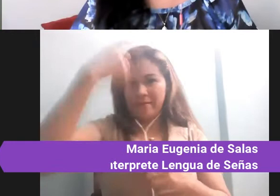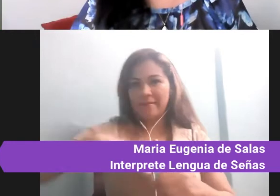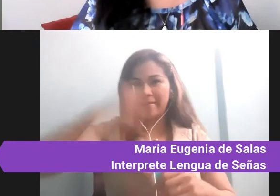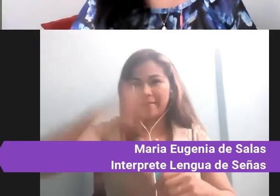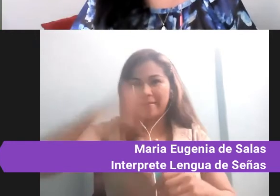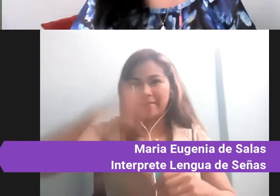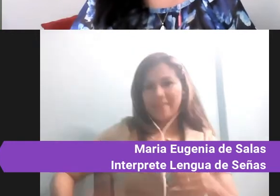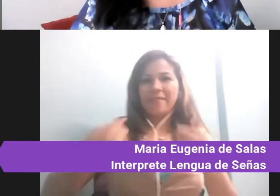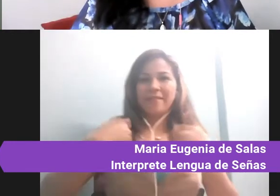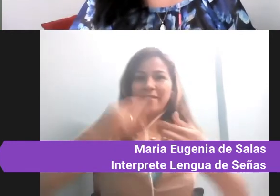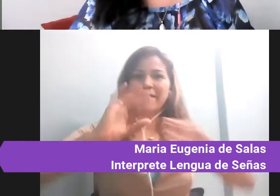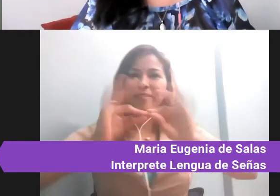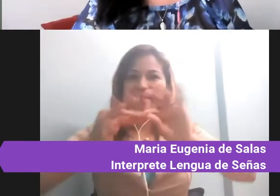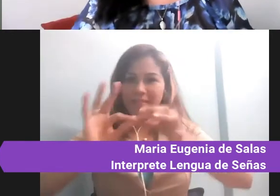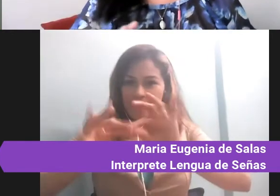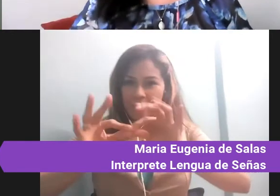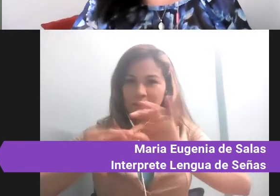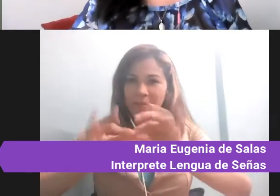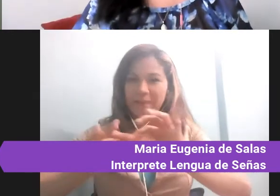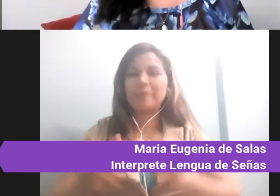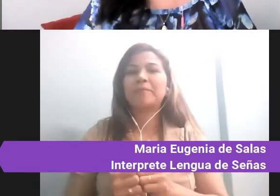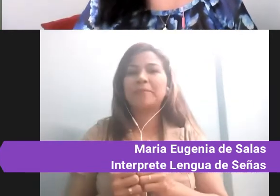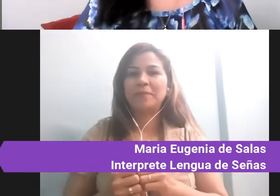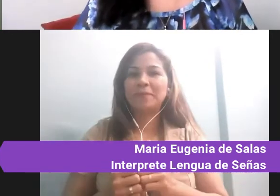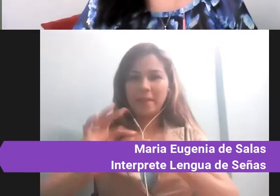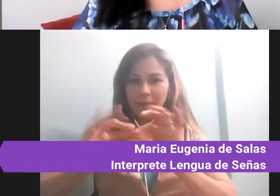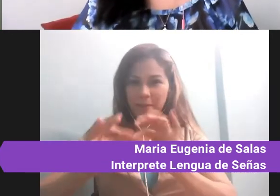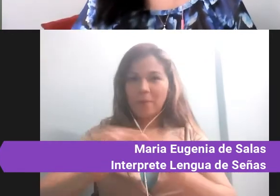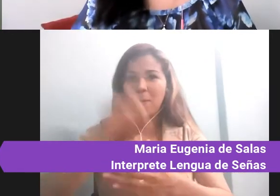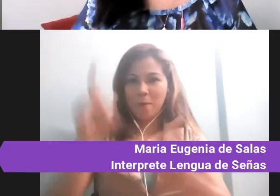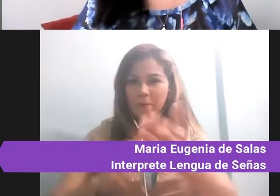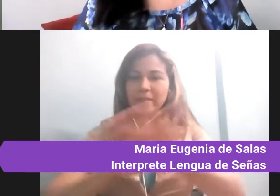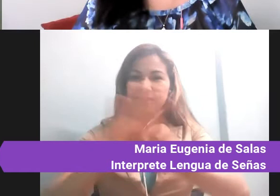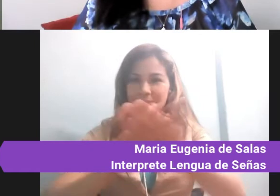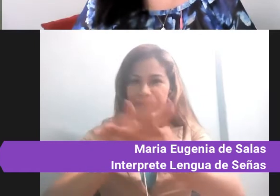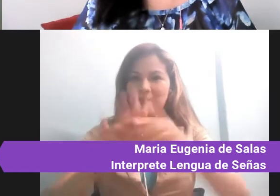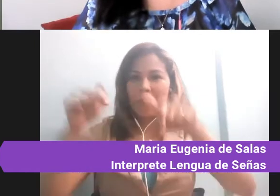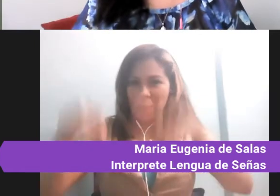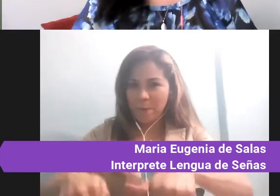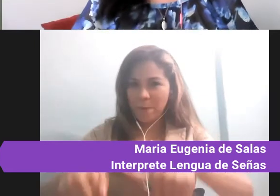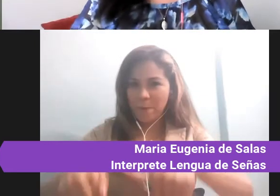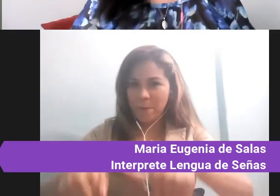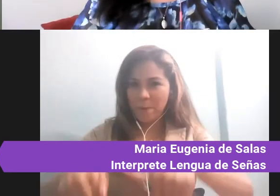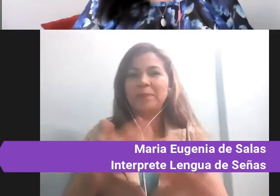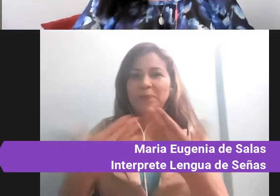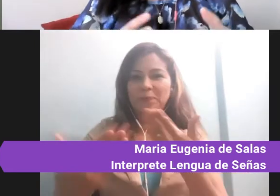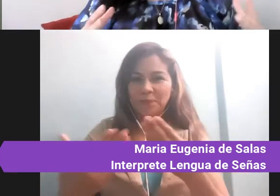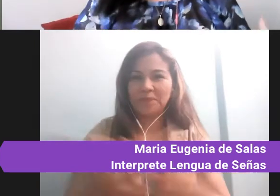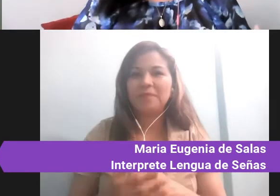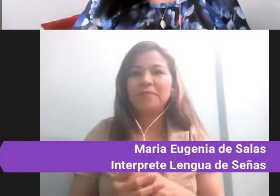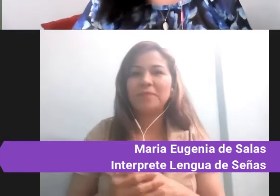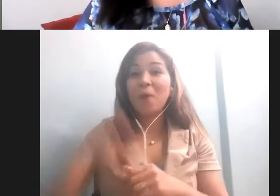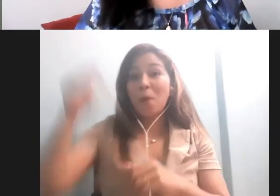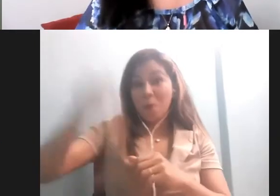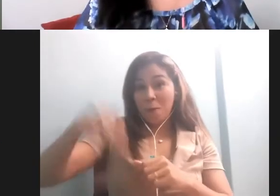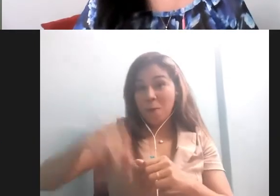hacer todo lo que va a ser la interpretación en lengua de señas durante todo este espacio en el día de hoy. En el día de hoy vamos a